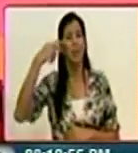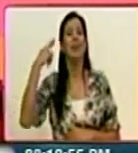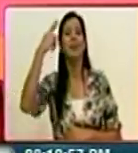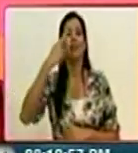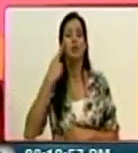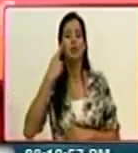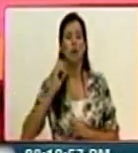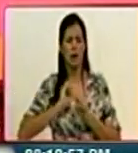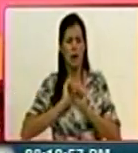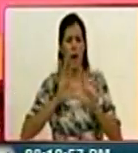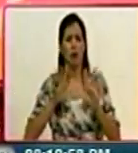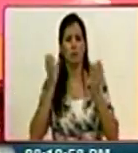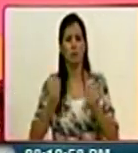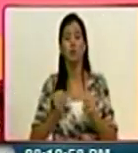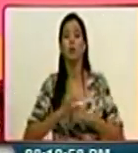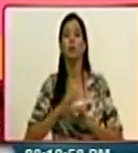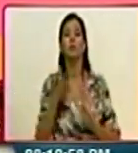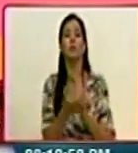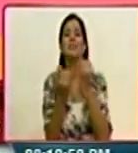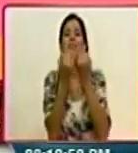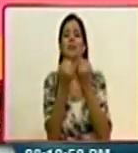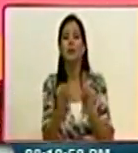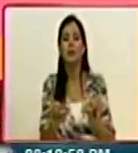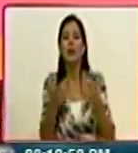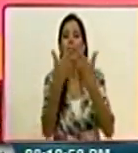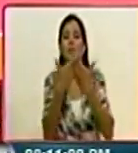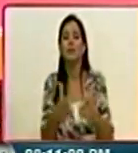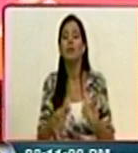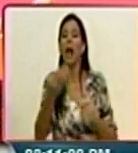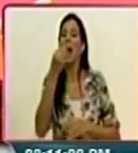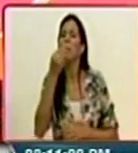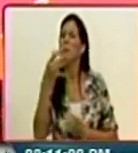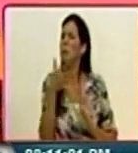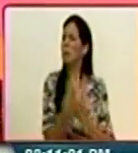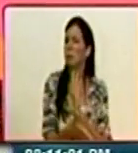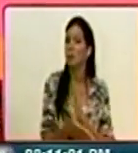¿no? Mira, soberanía y seguridad alimentaria.